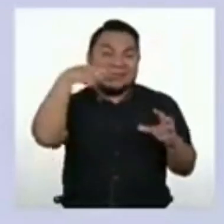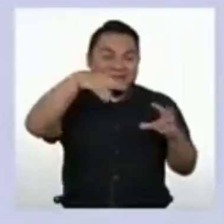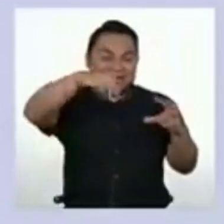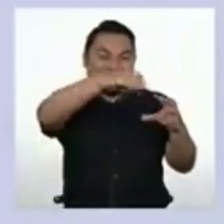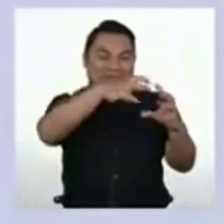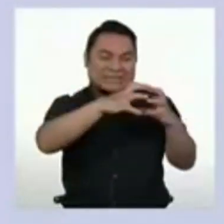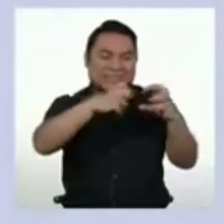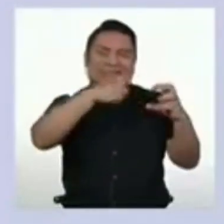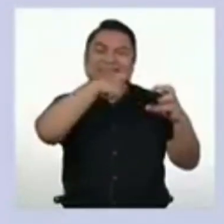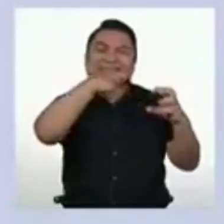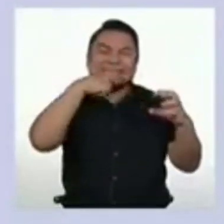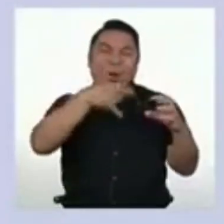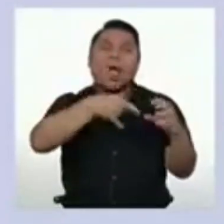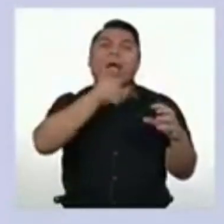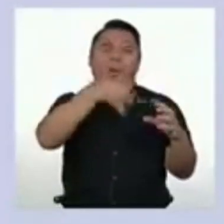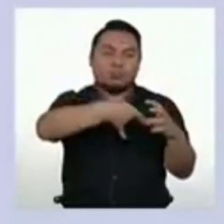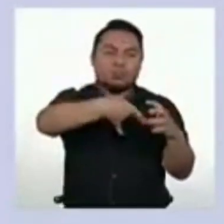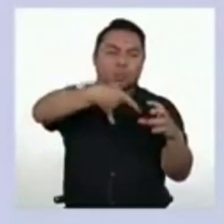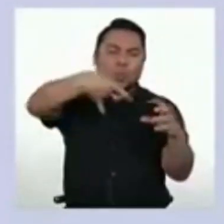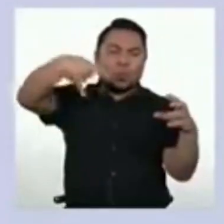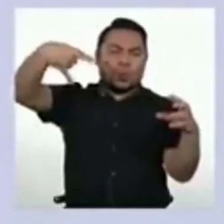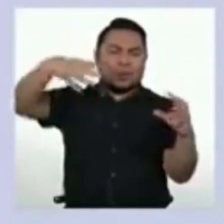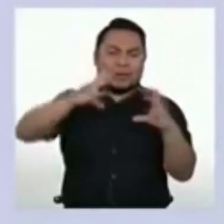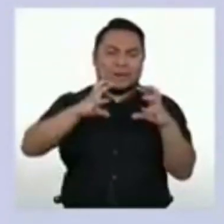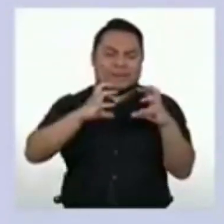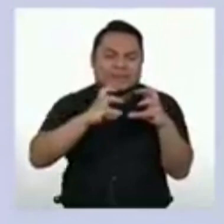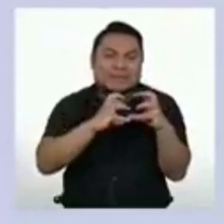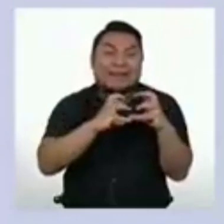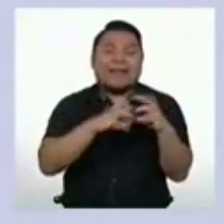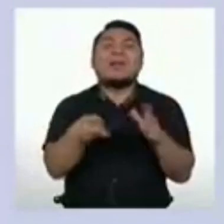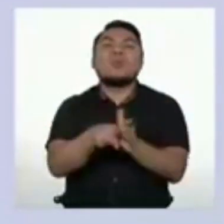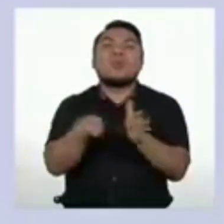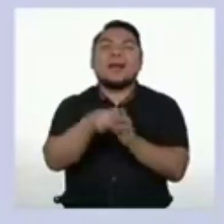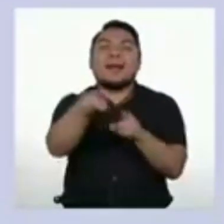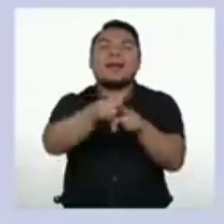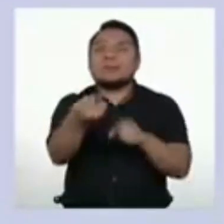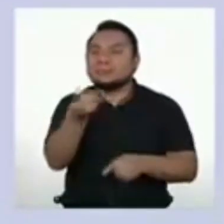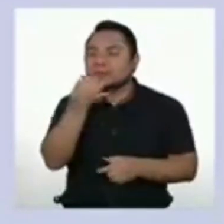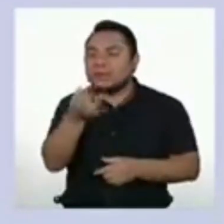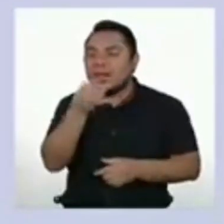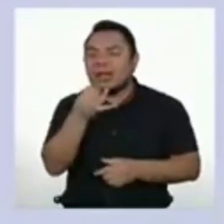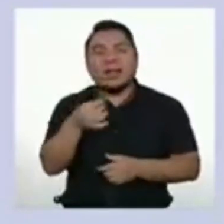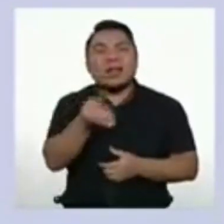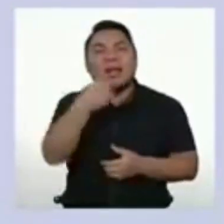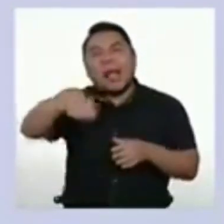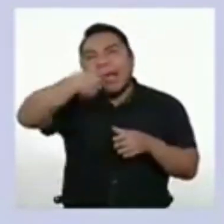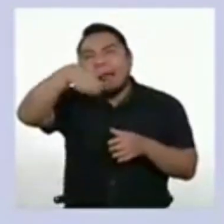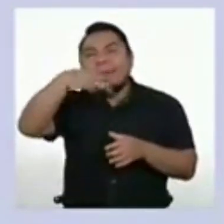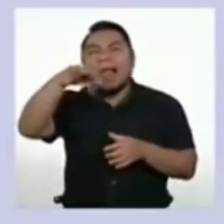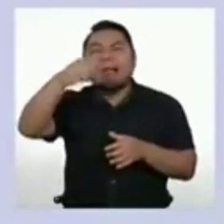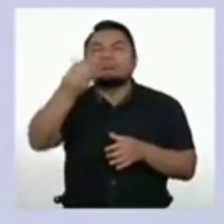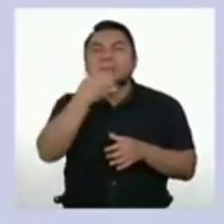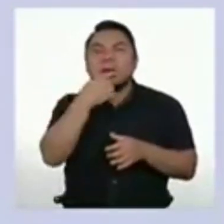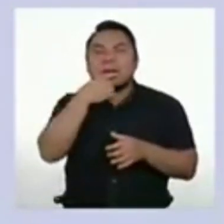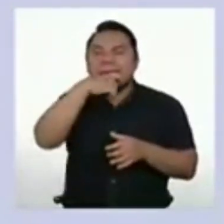nuestras células han perdido agua tratando de equilibrar el exterior de ellas con su interior. Y por ello